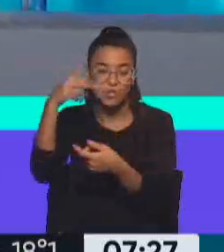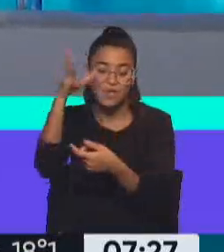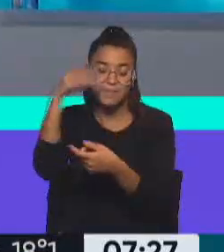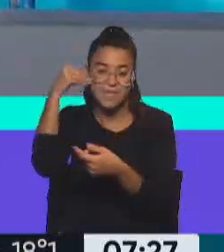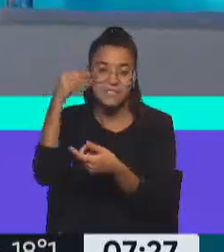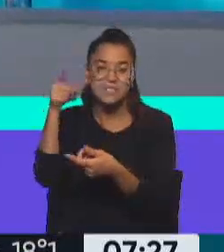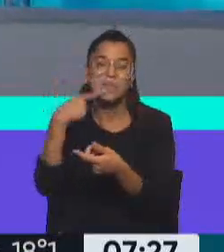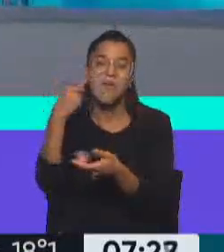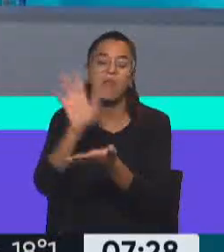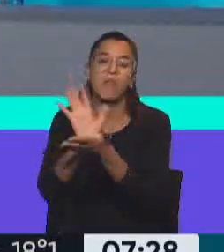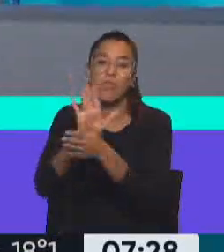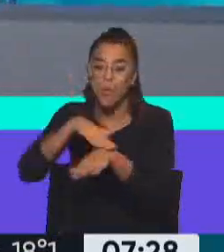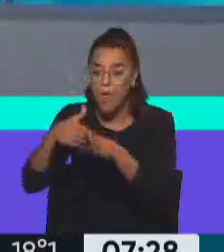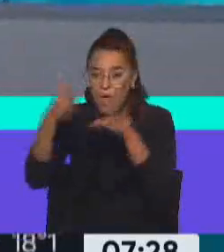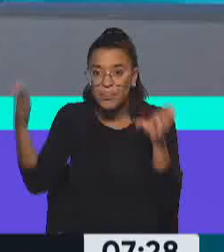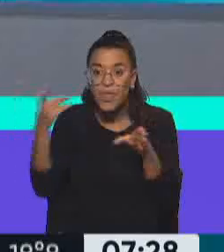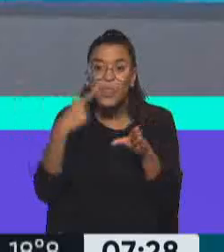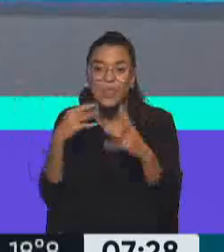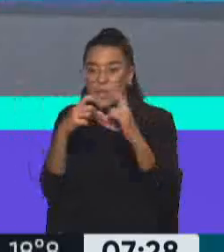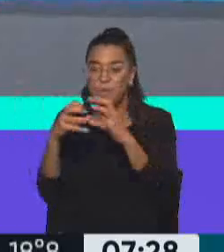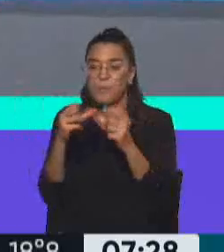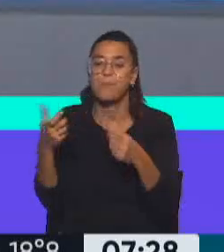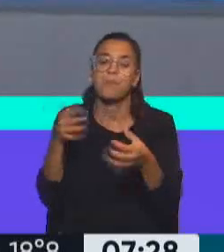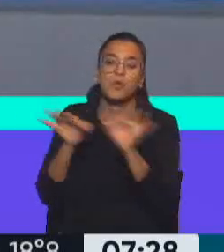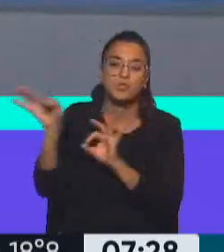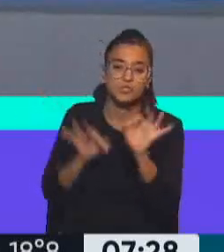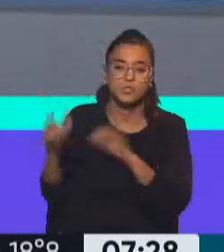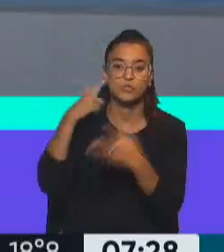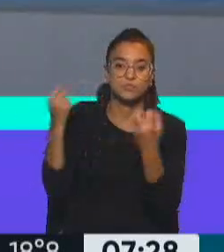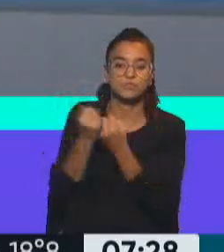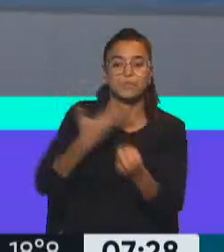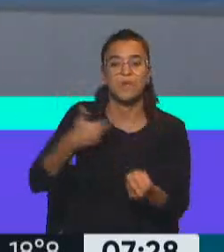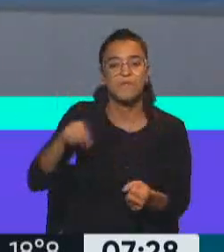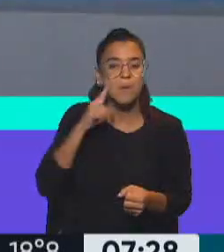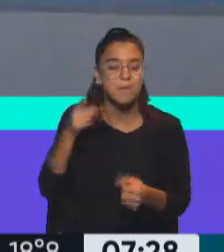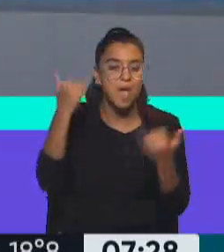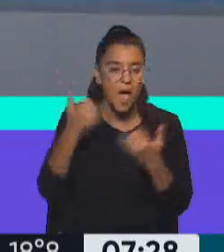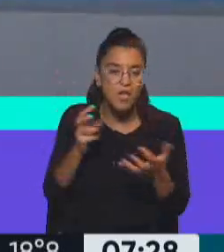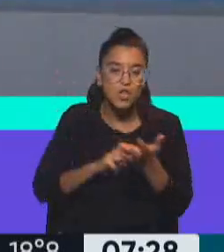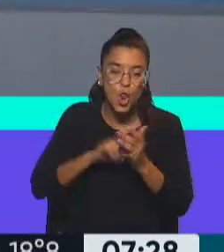la jornada en la que el Congreso debatía este proyecto de entendimiento con el fondo. Y hay novedades en esta causa